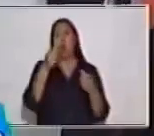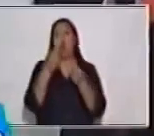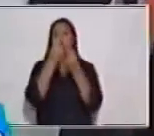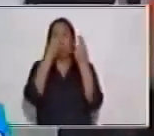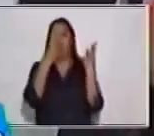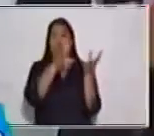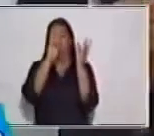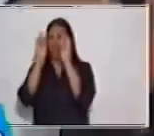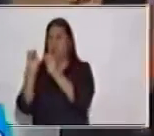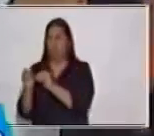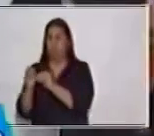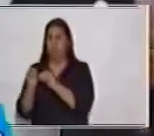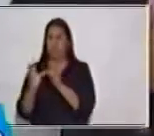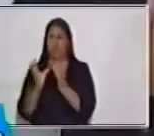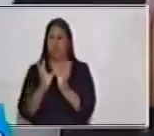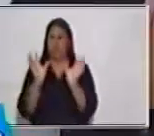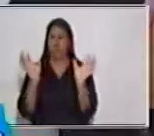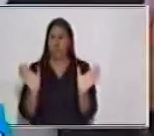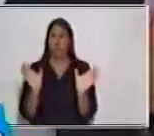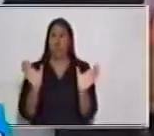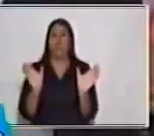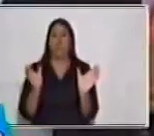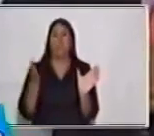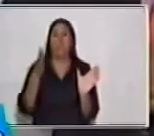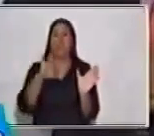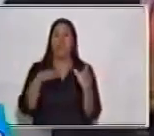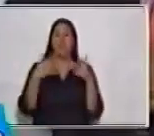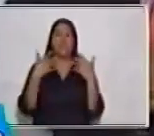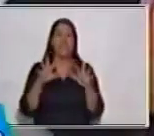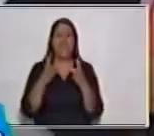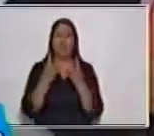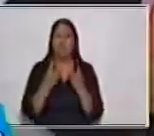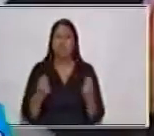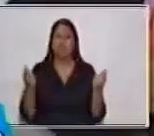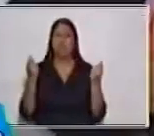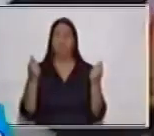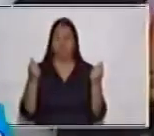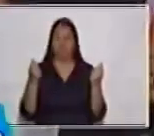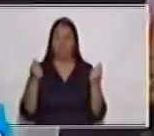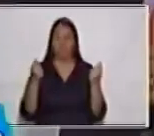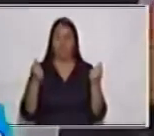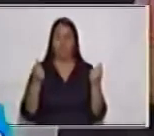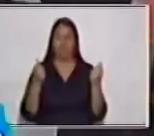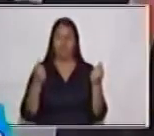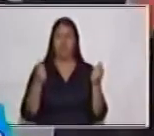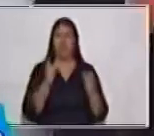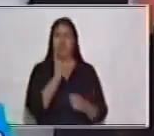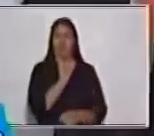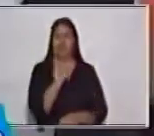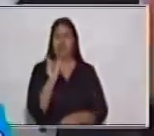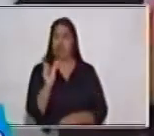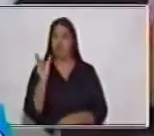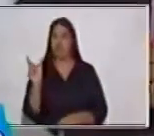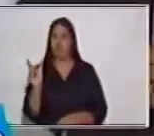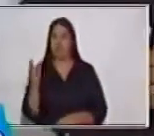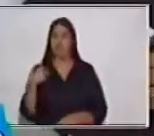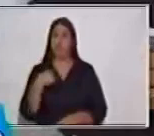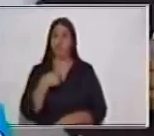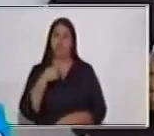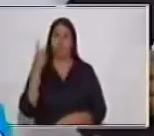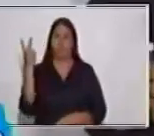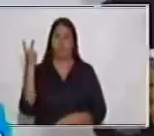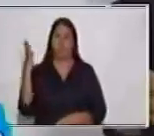Eso es vital. Y luego empezar a resolver las ecuaciones que tenemos en pleno